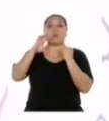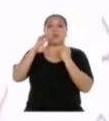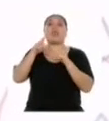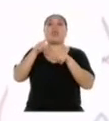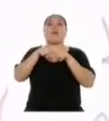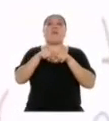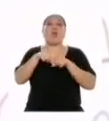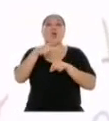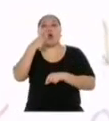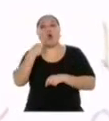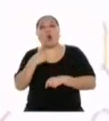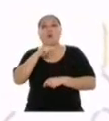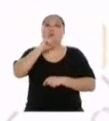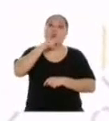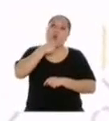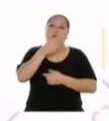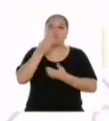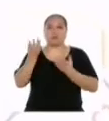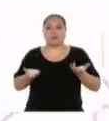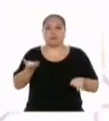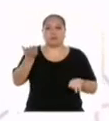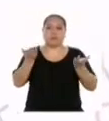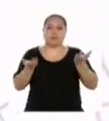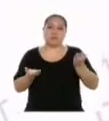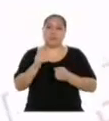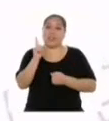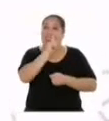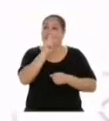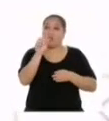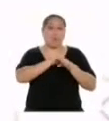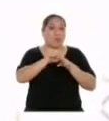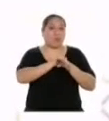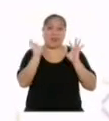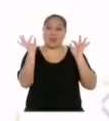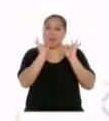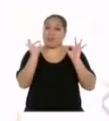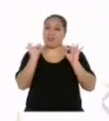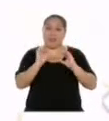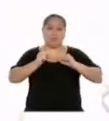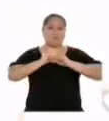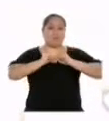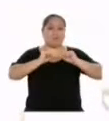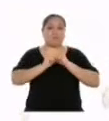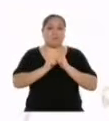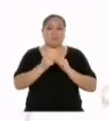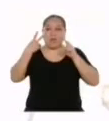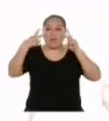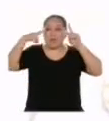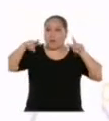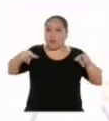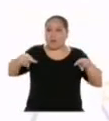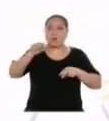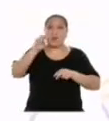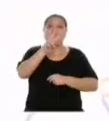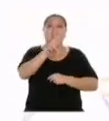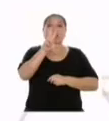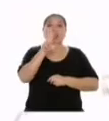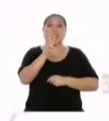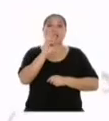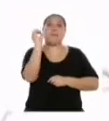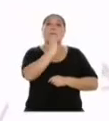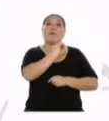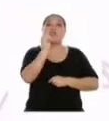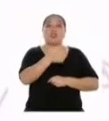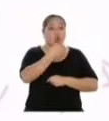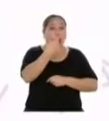género masculino y femenino respectivamente, que no practica ejercicio alguno. Aquí notamos que el 23%